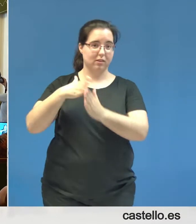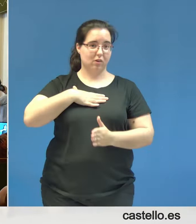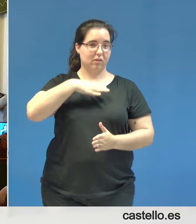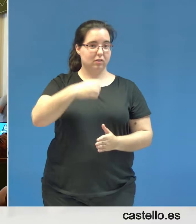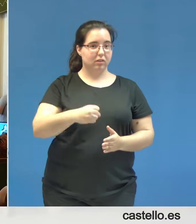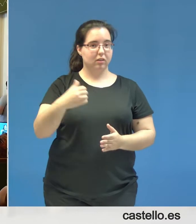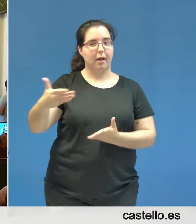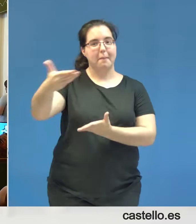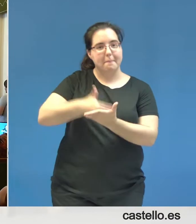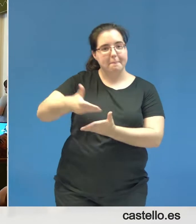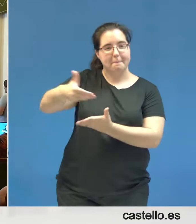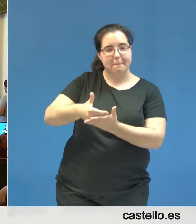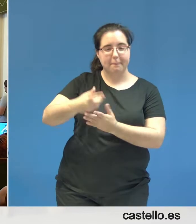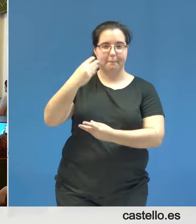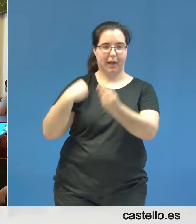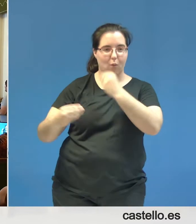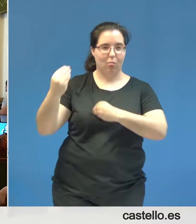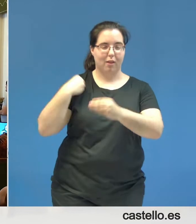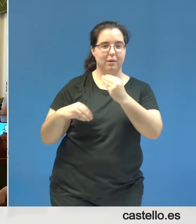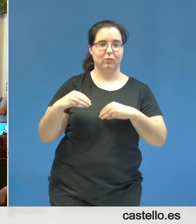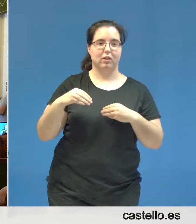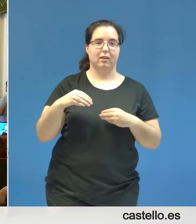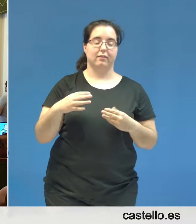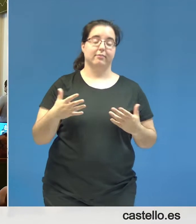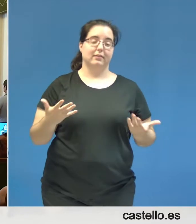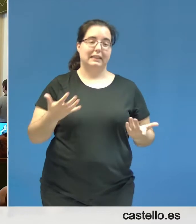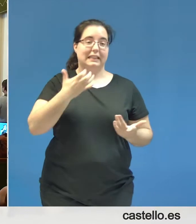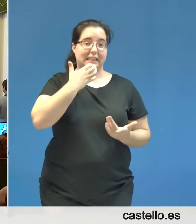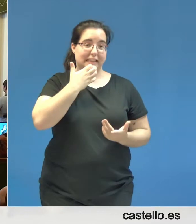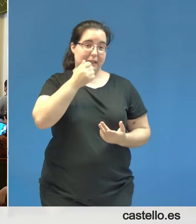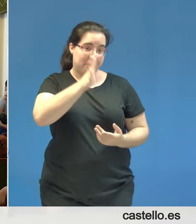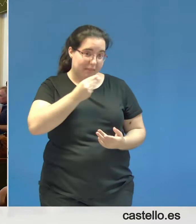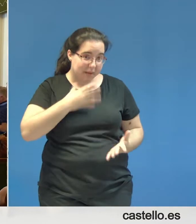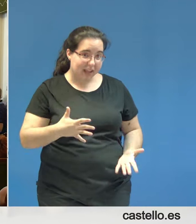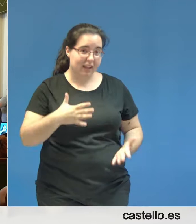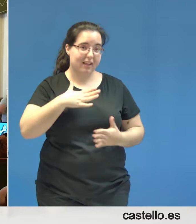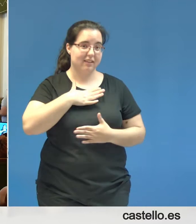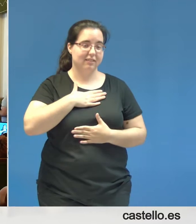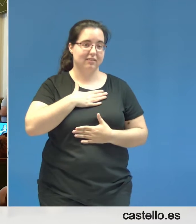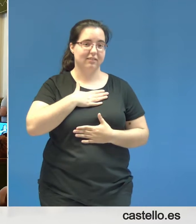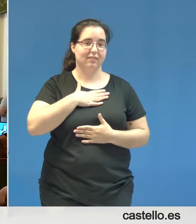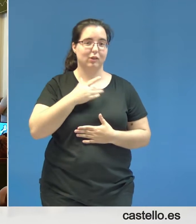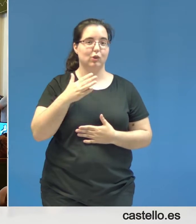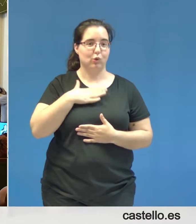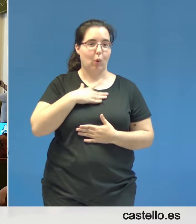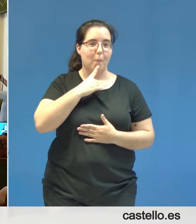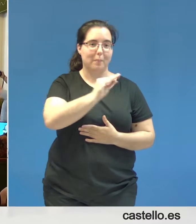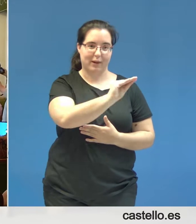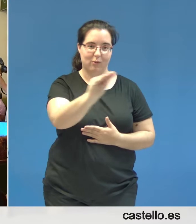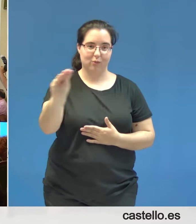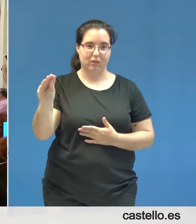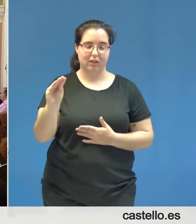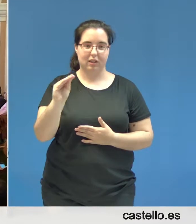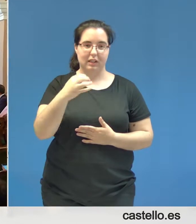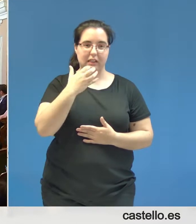estado rogando y preguntando y ahora sí que, si a ustedes les parece bien, sí, yo les pregunto si alguien de